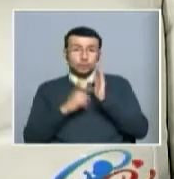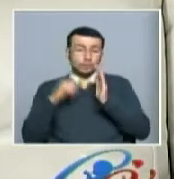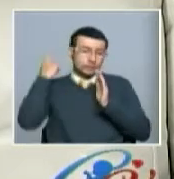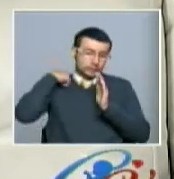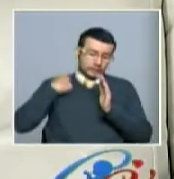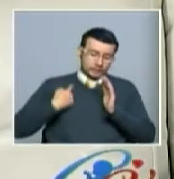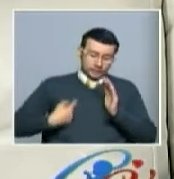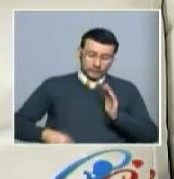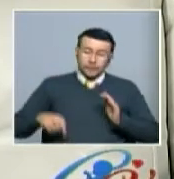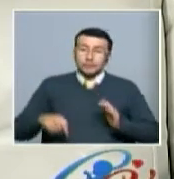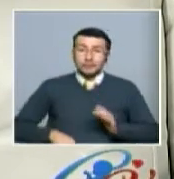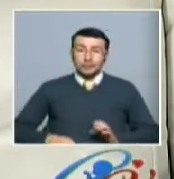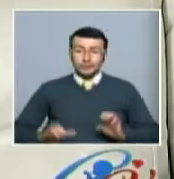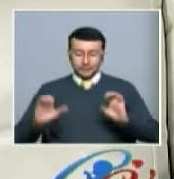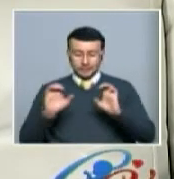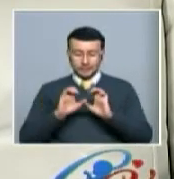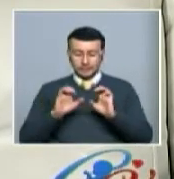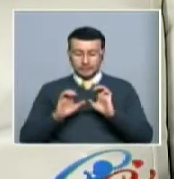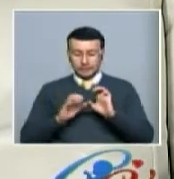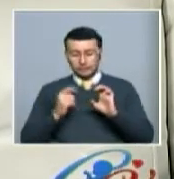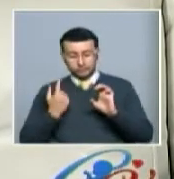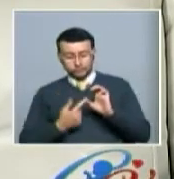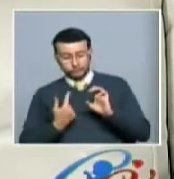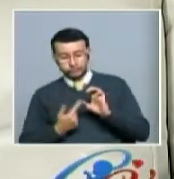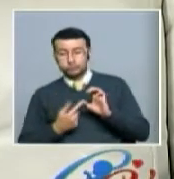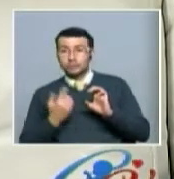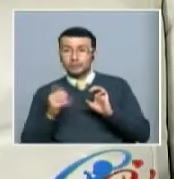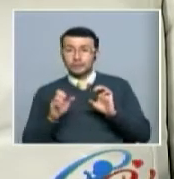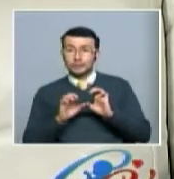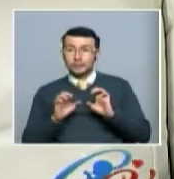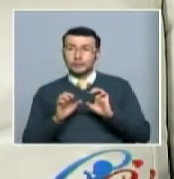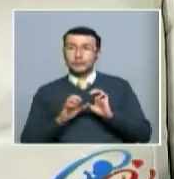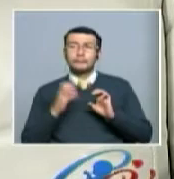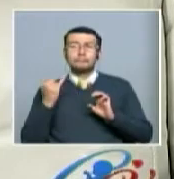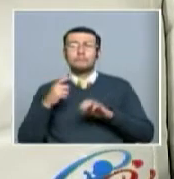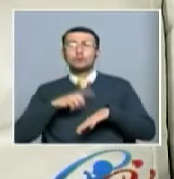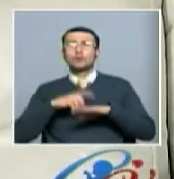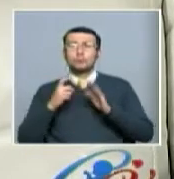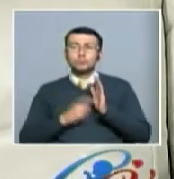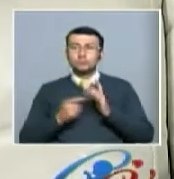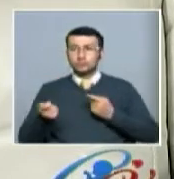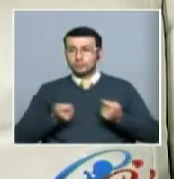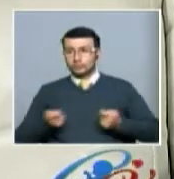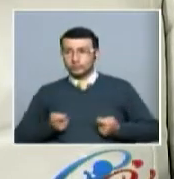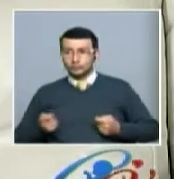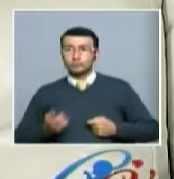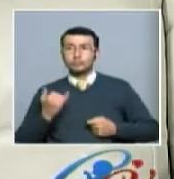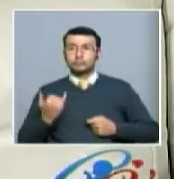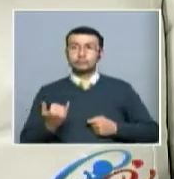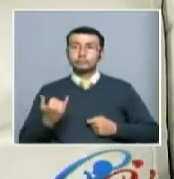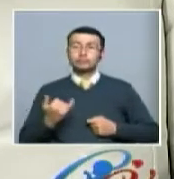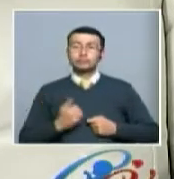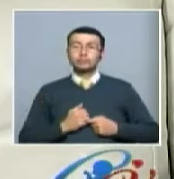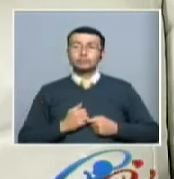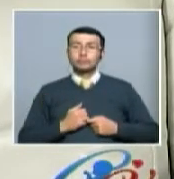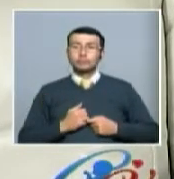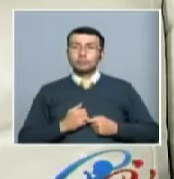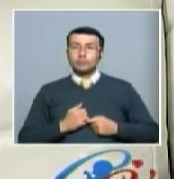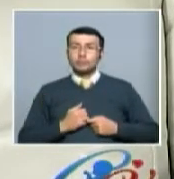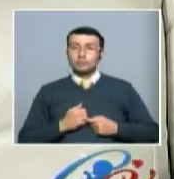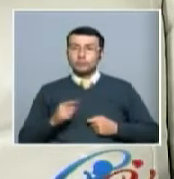plejo sacro. Emerge y va a constituir por las escotadoras ciáticas de la pelvis toda